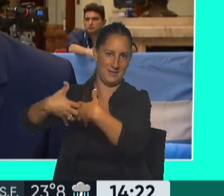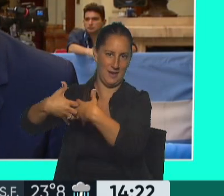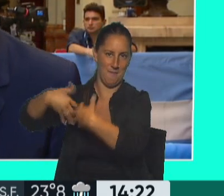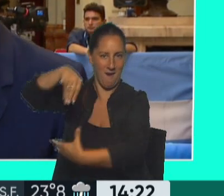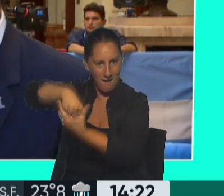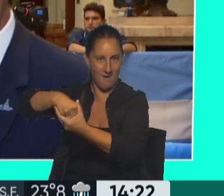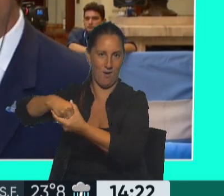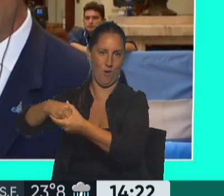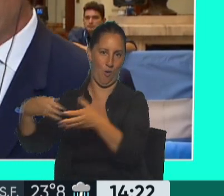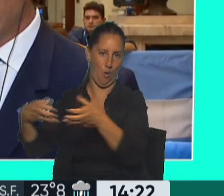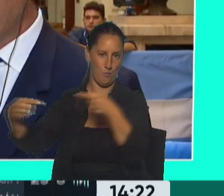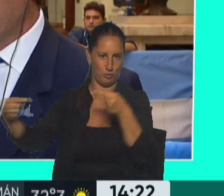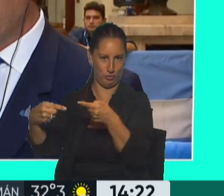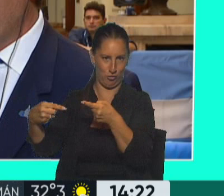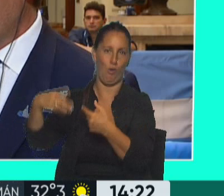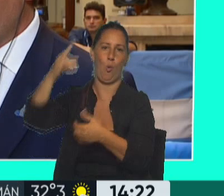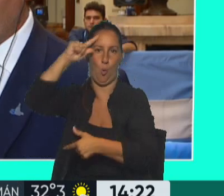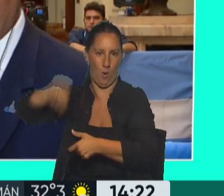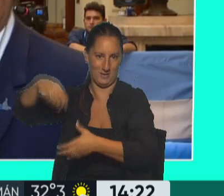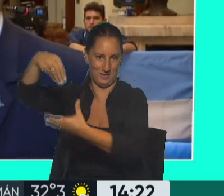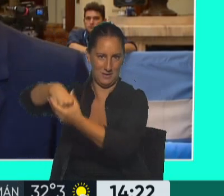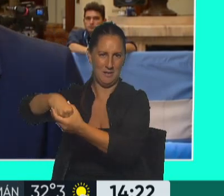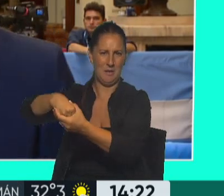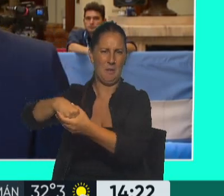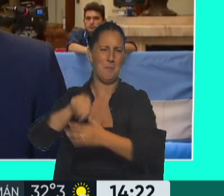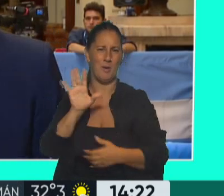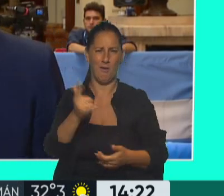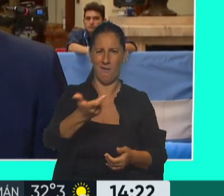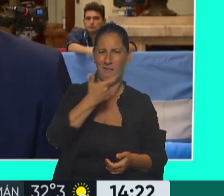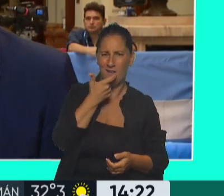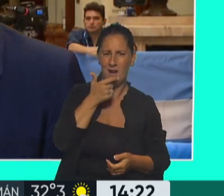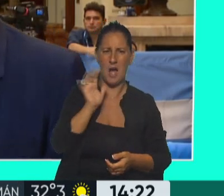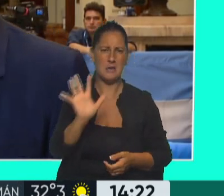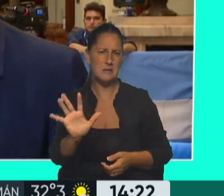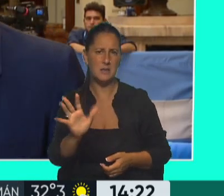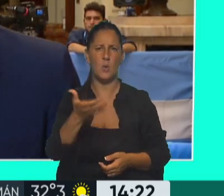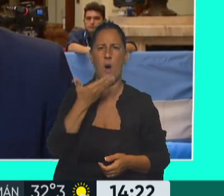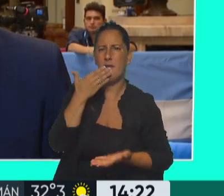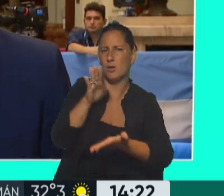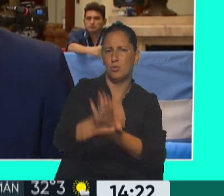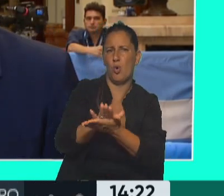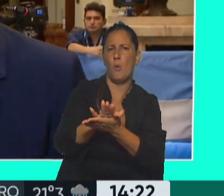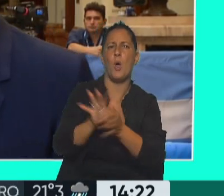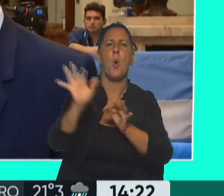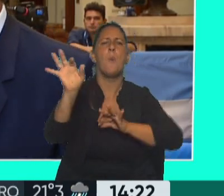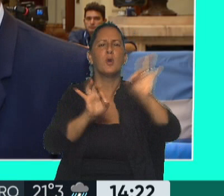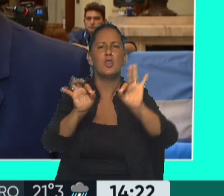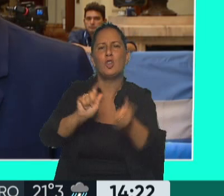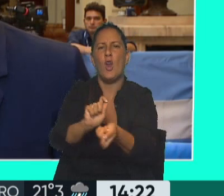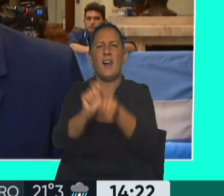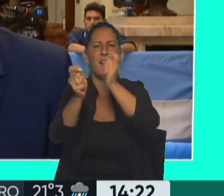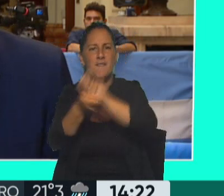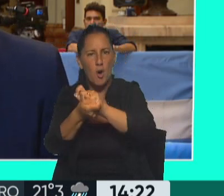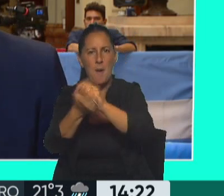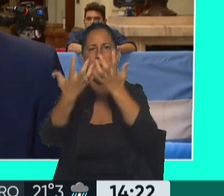oposición. Ahora, que se pongan de esta manera porque el presidente hace alusión a proyectos de reforma para mejorar